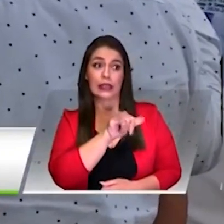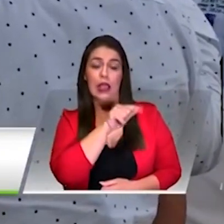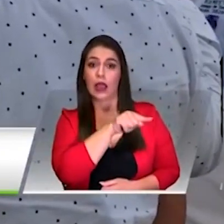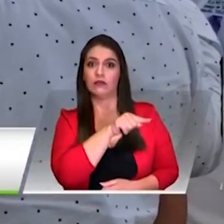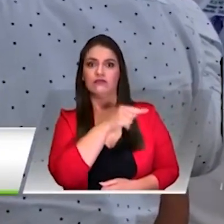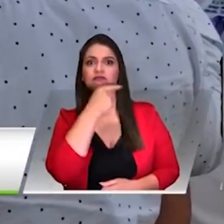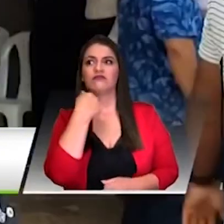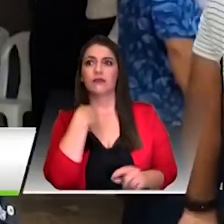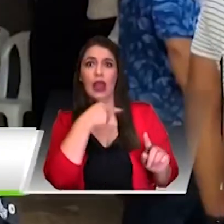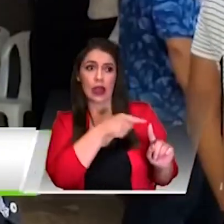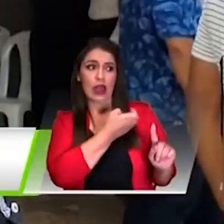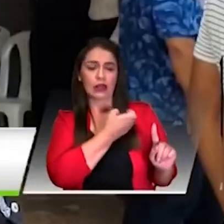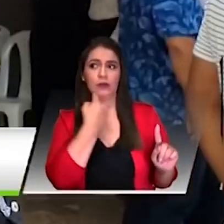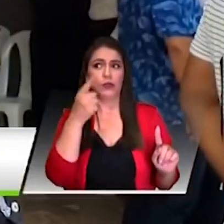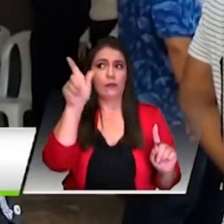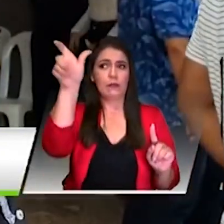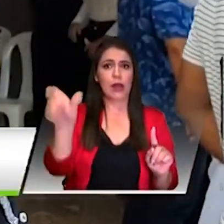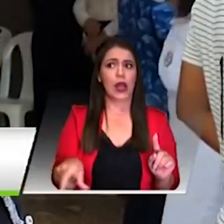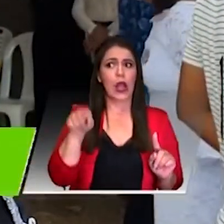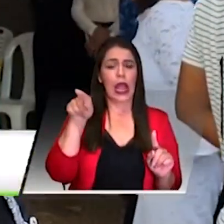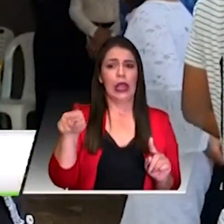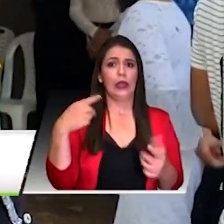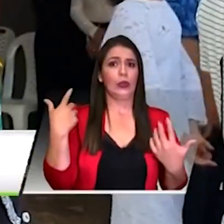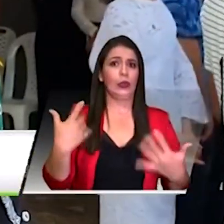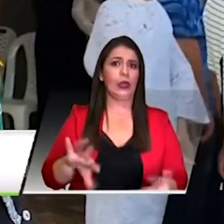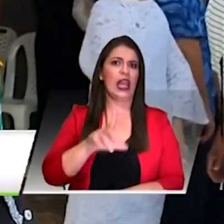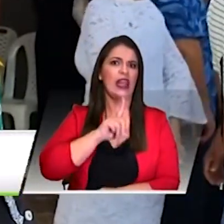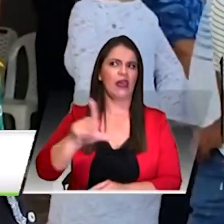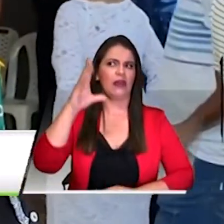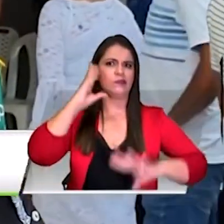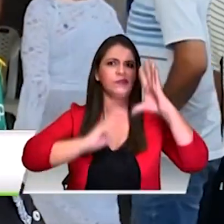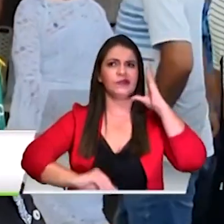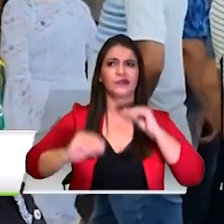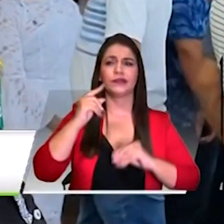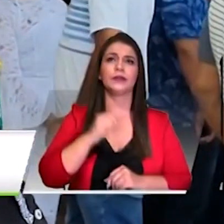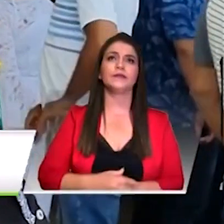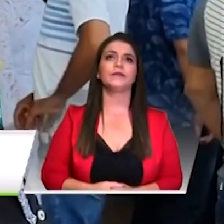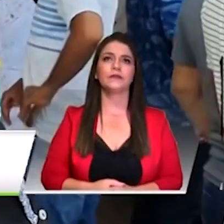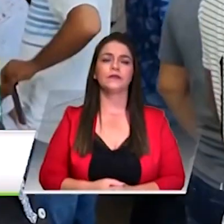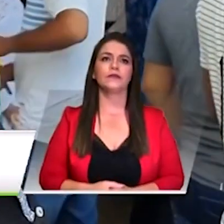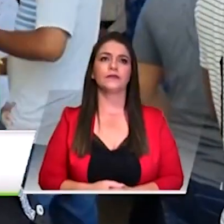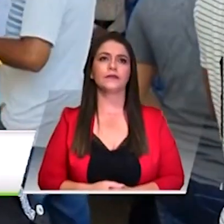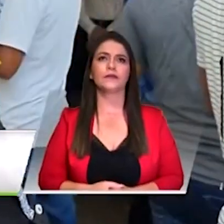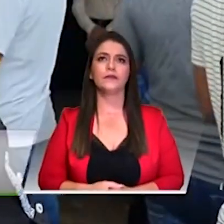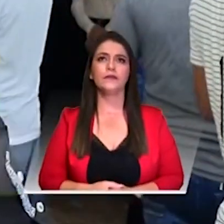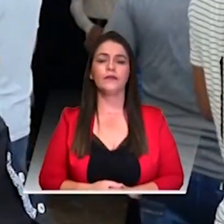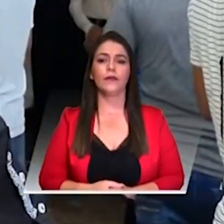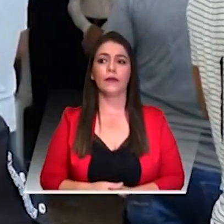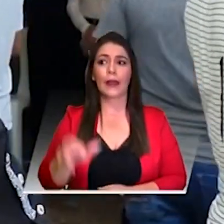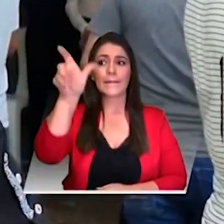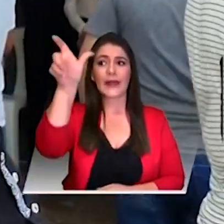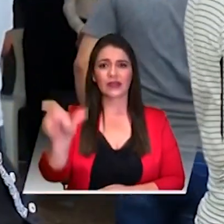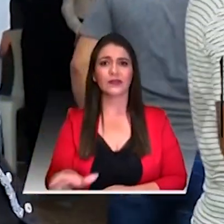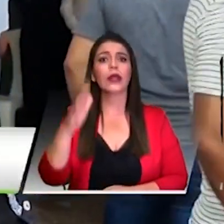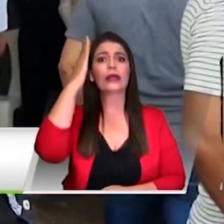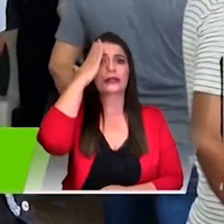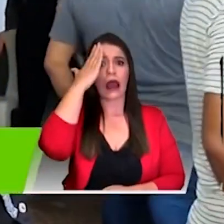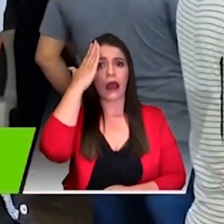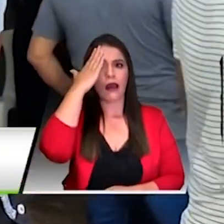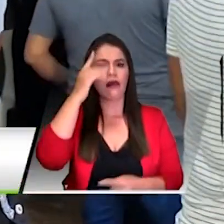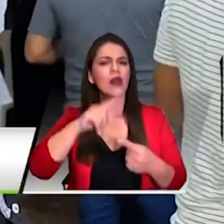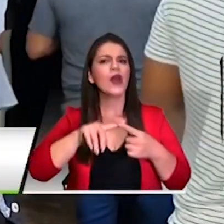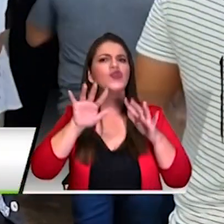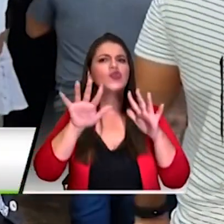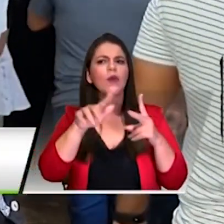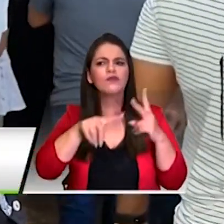experimentados. Nos dejó grandes enseñanzas, una persona con mucho conocimiento de lo público, con